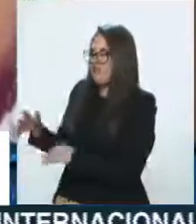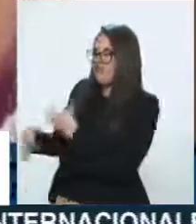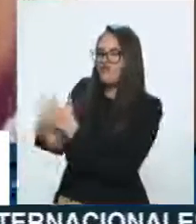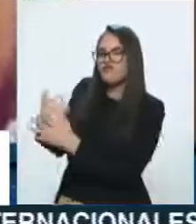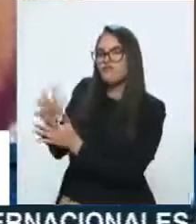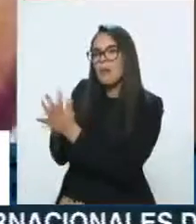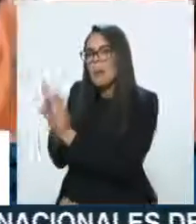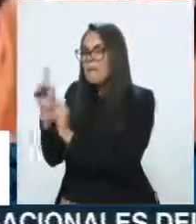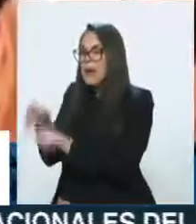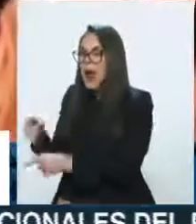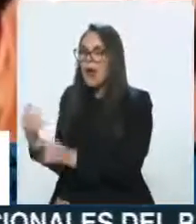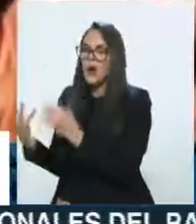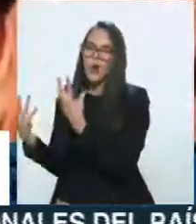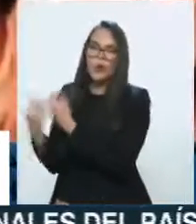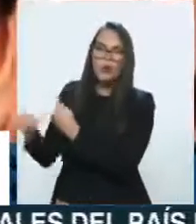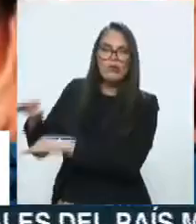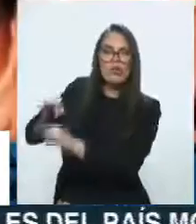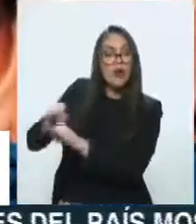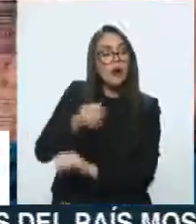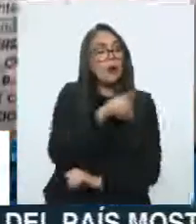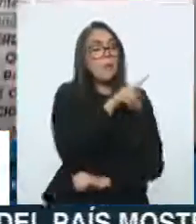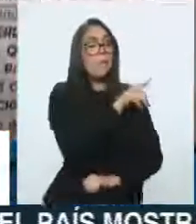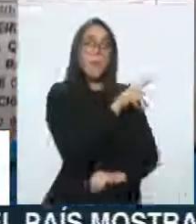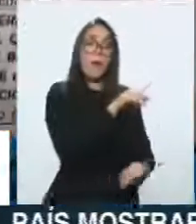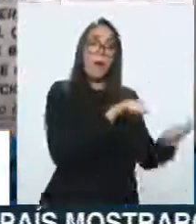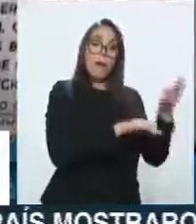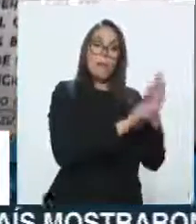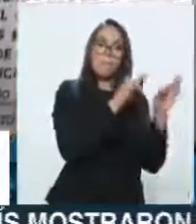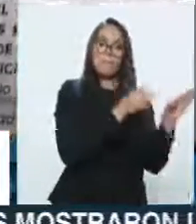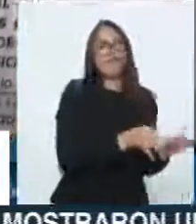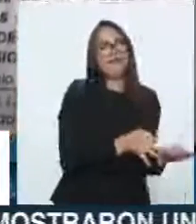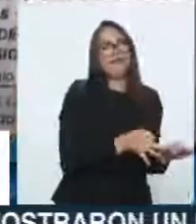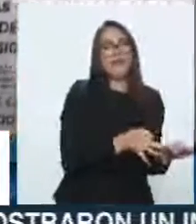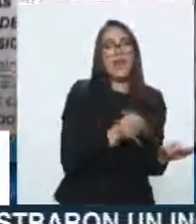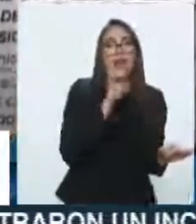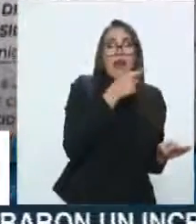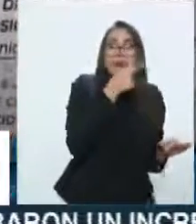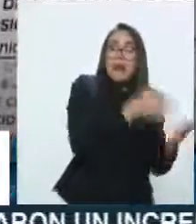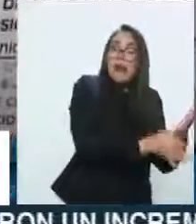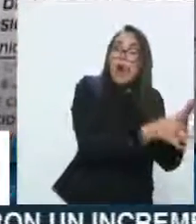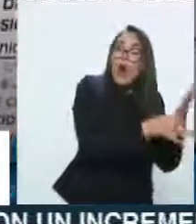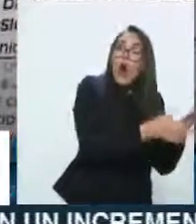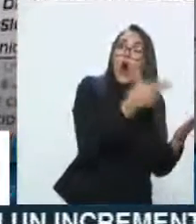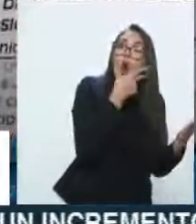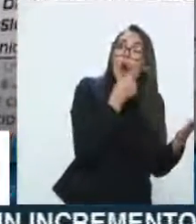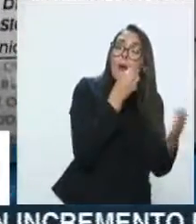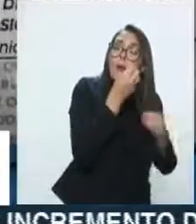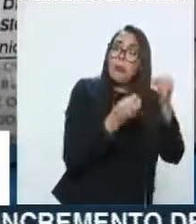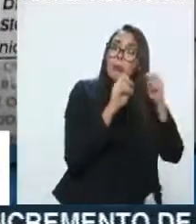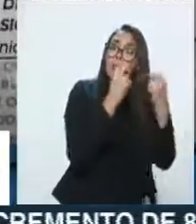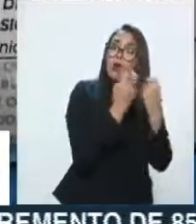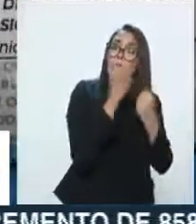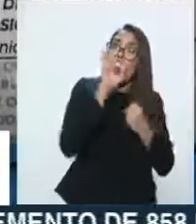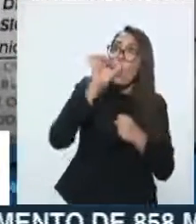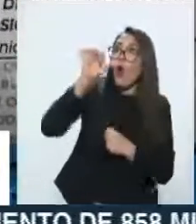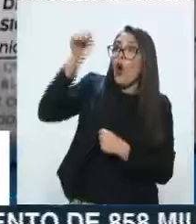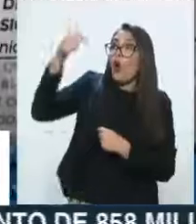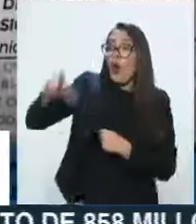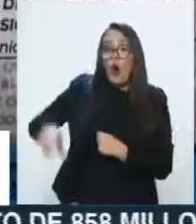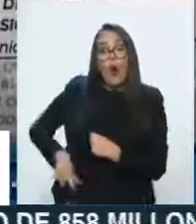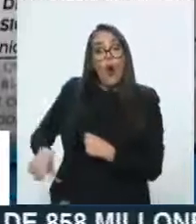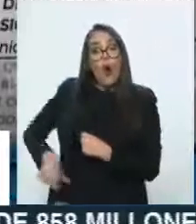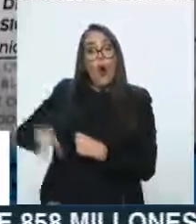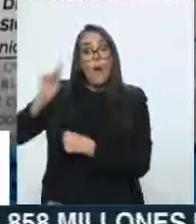esa jurisprudencia de decir, bueno, si no lo solicita un gobierno extranjero, nosotros no hacemos nada contra el lavado de dinero